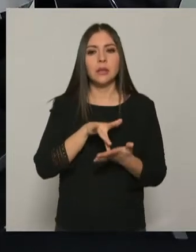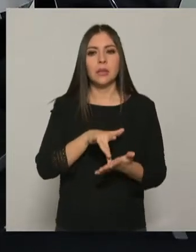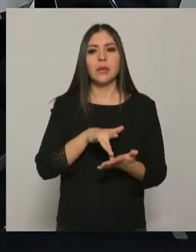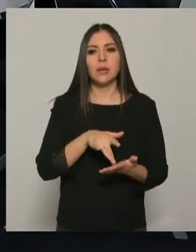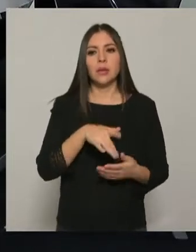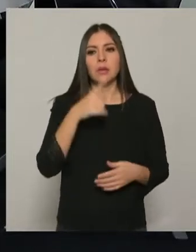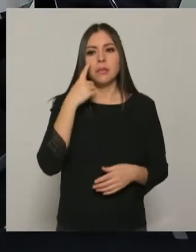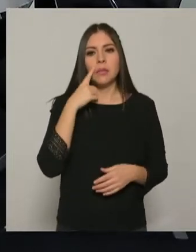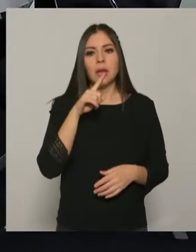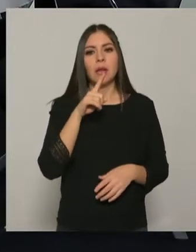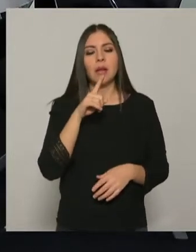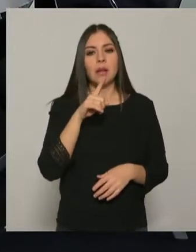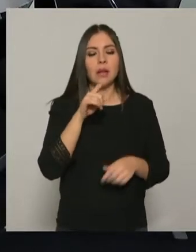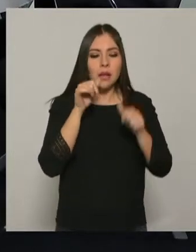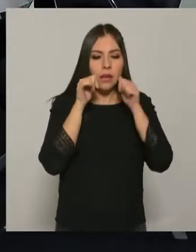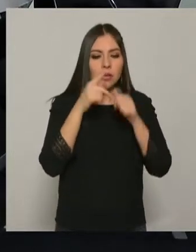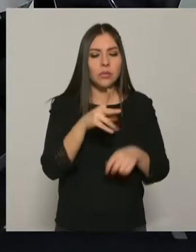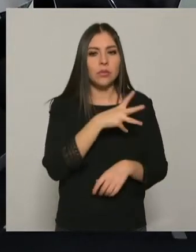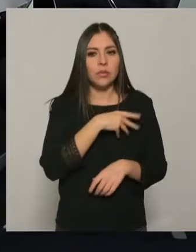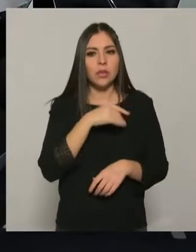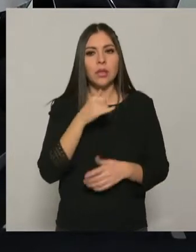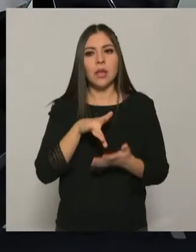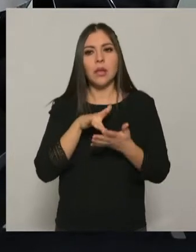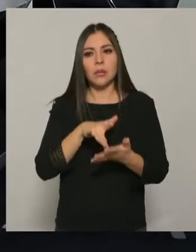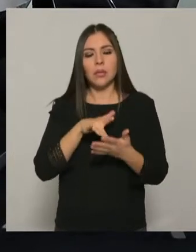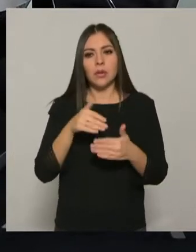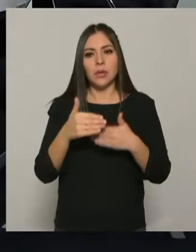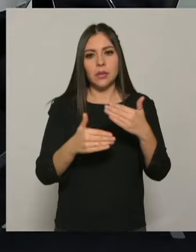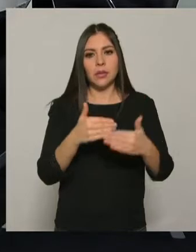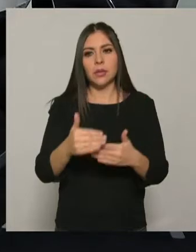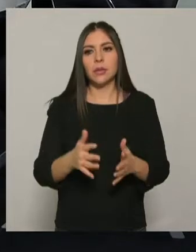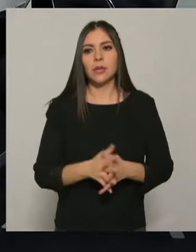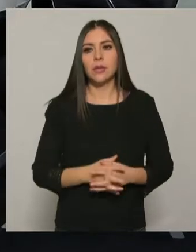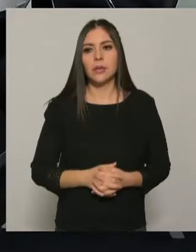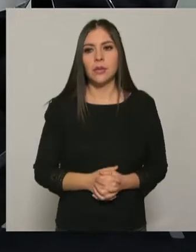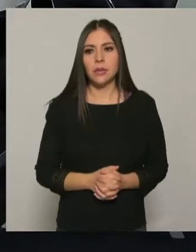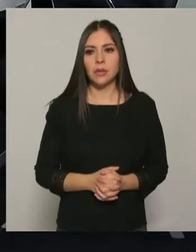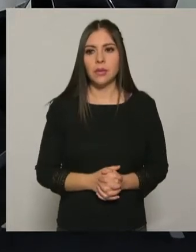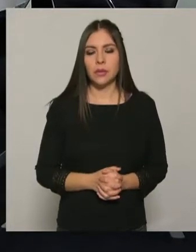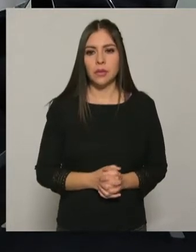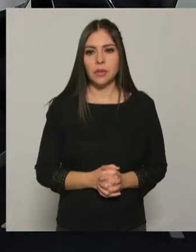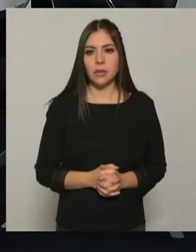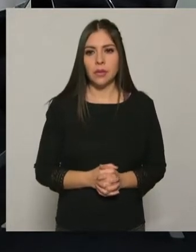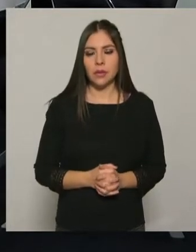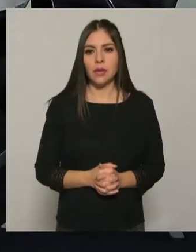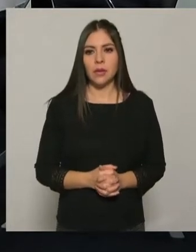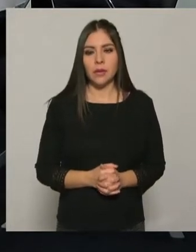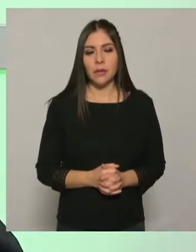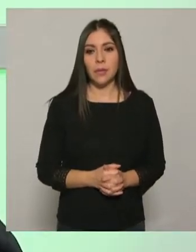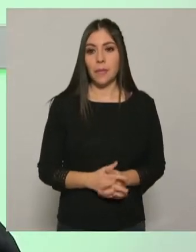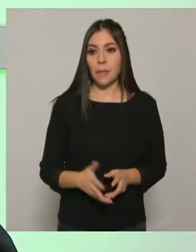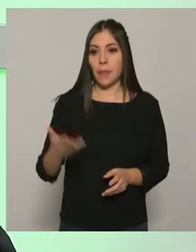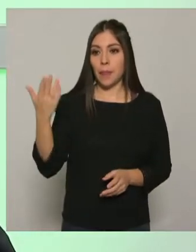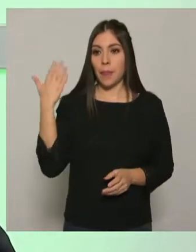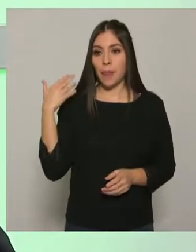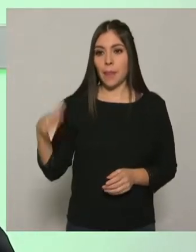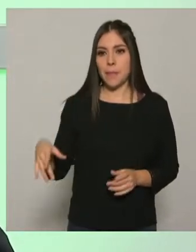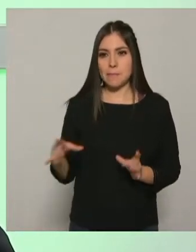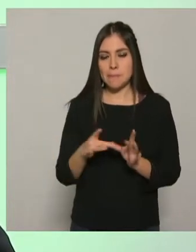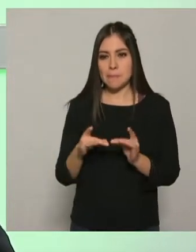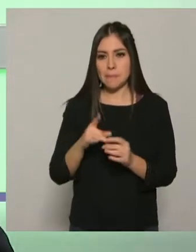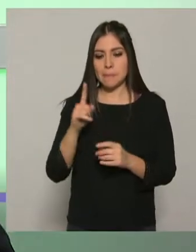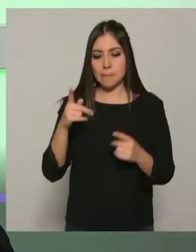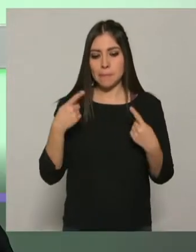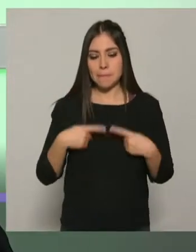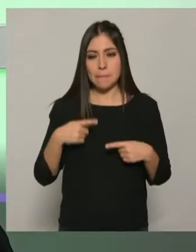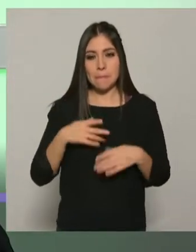de escuchar a sus hijos y de acompañarlos en este proceso? Mira, como les decía el compañero, los momentos más dramáticos que tiene un ser